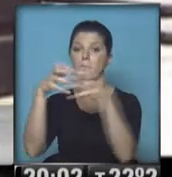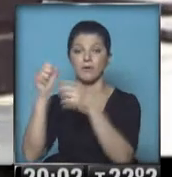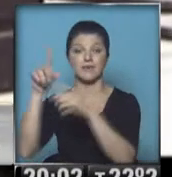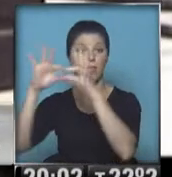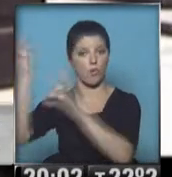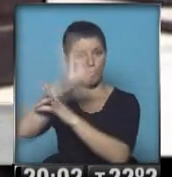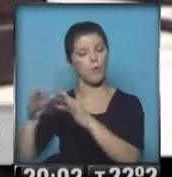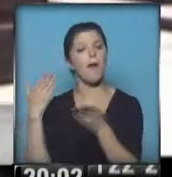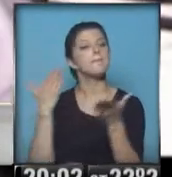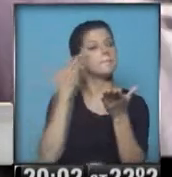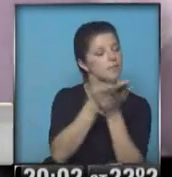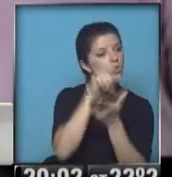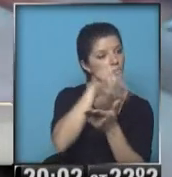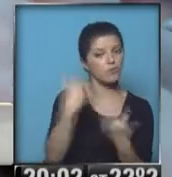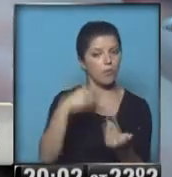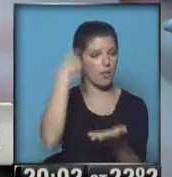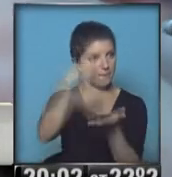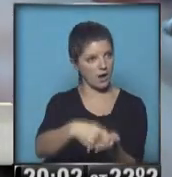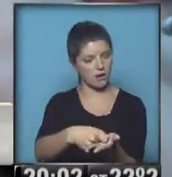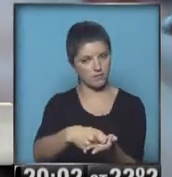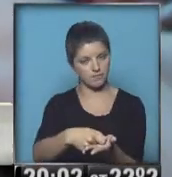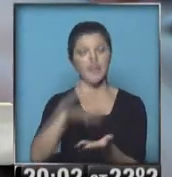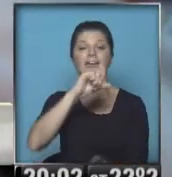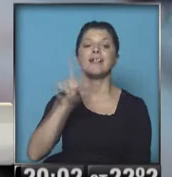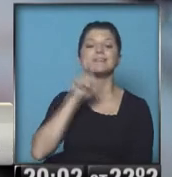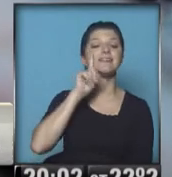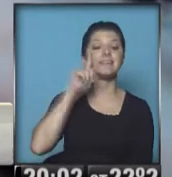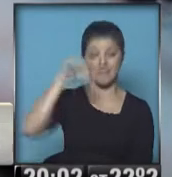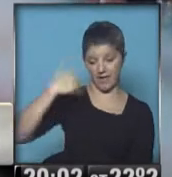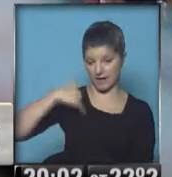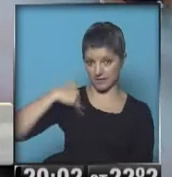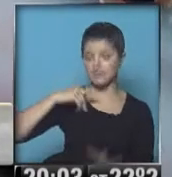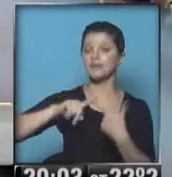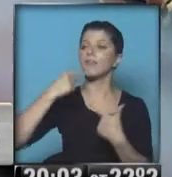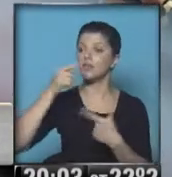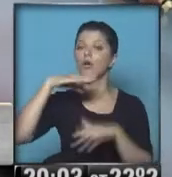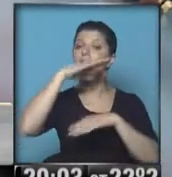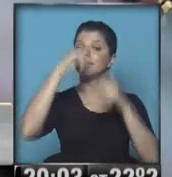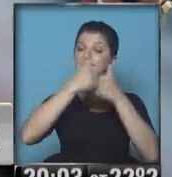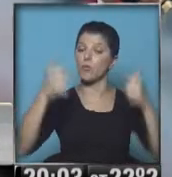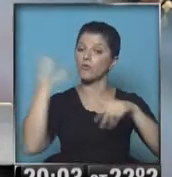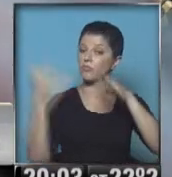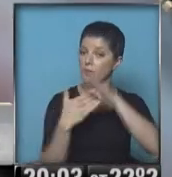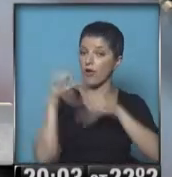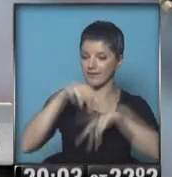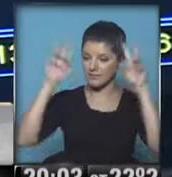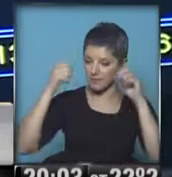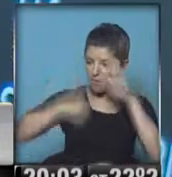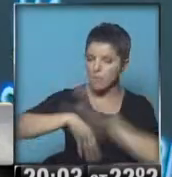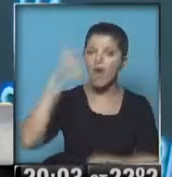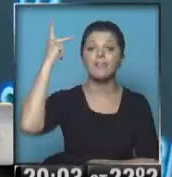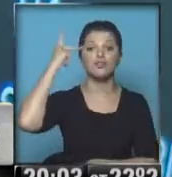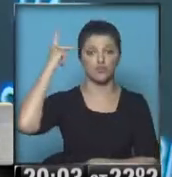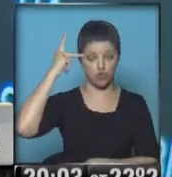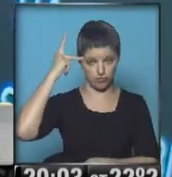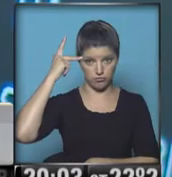a Grieza poder pagar a sus clientes. El Citibank de Argentina logró que el Tribunal Superior a Grieza trate el tema el próximo 18